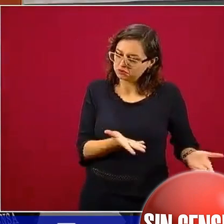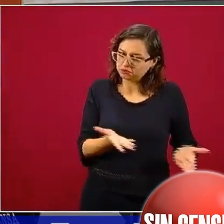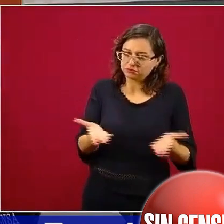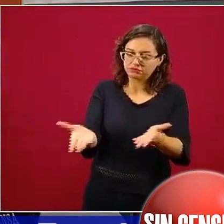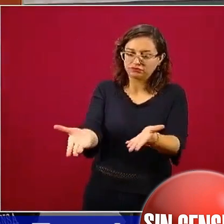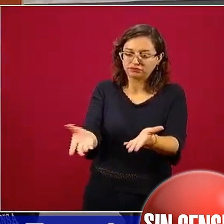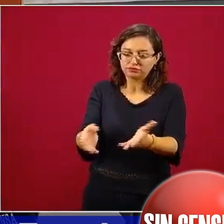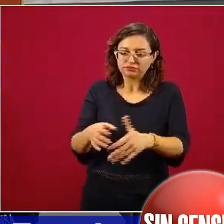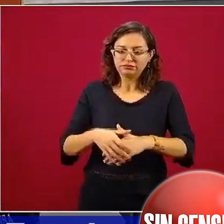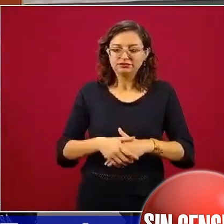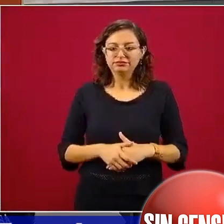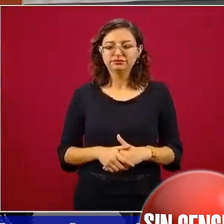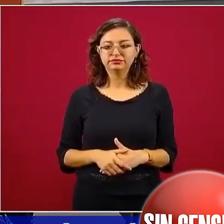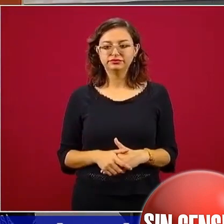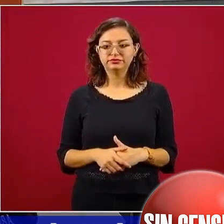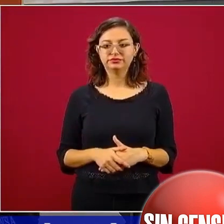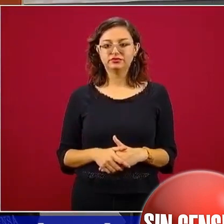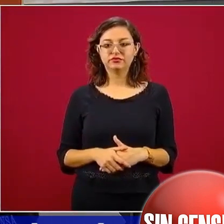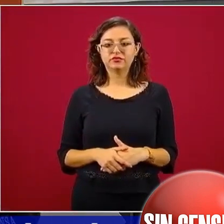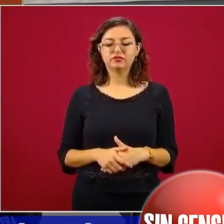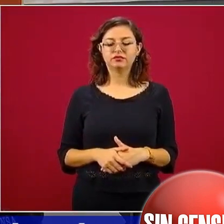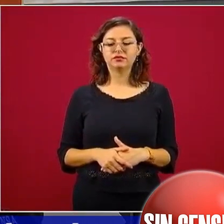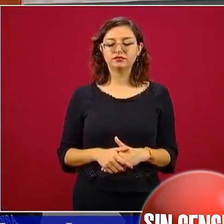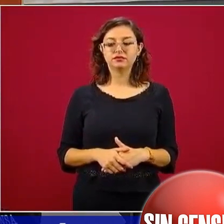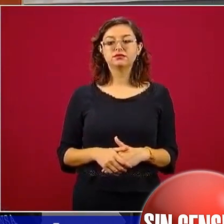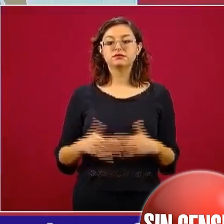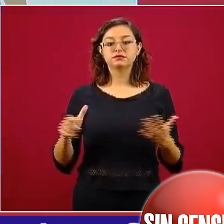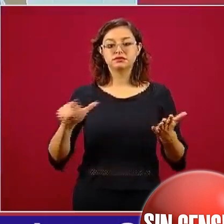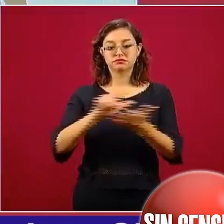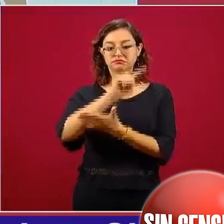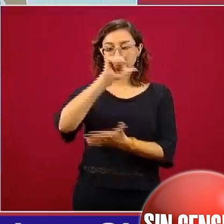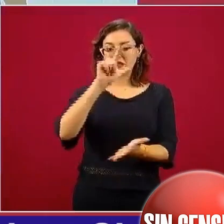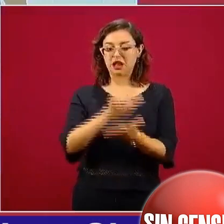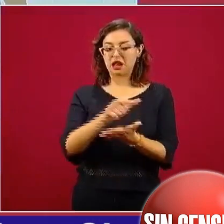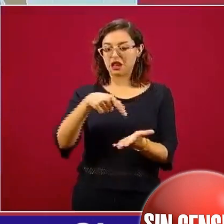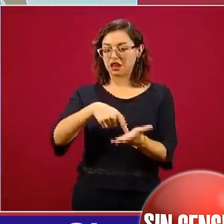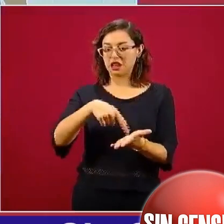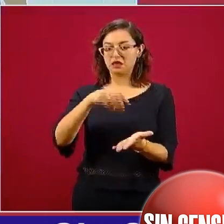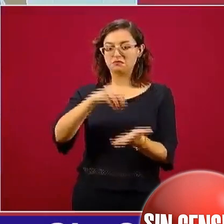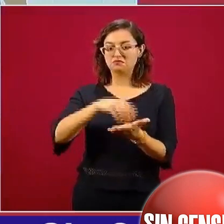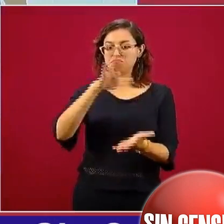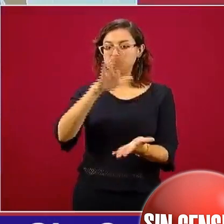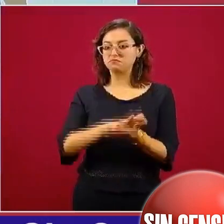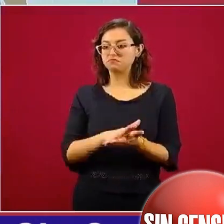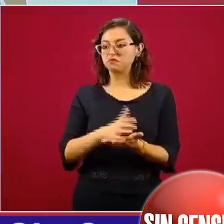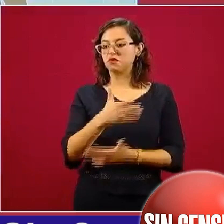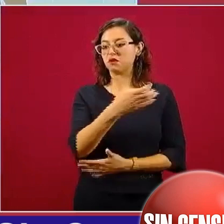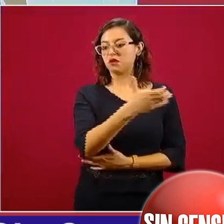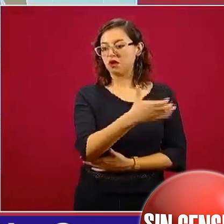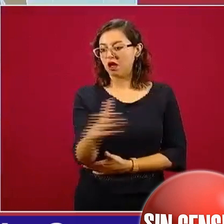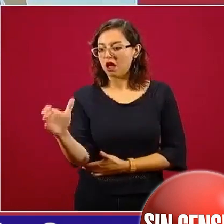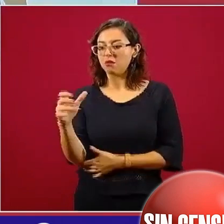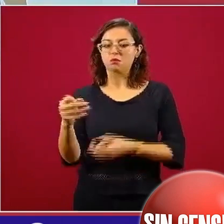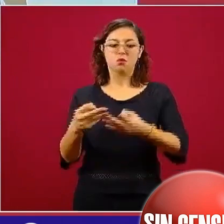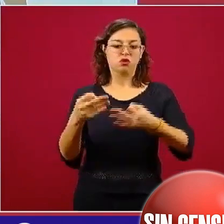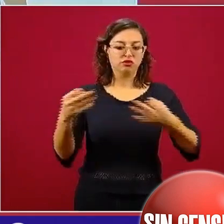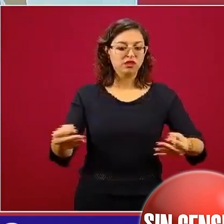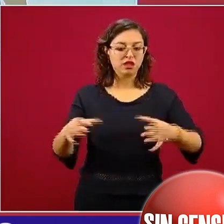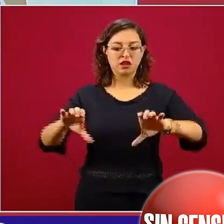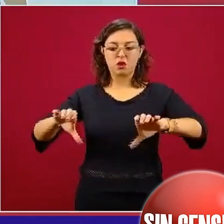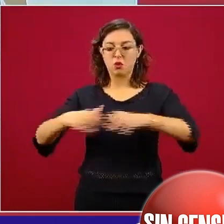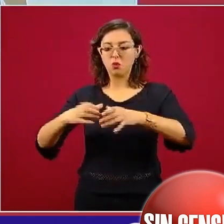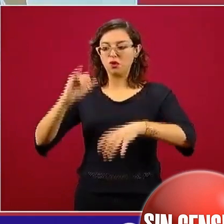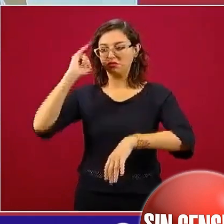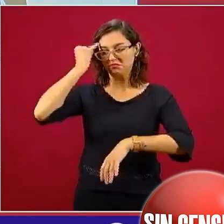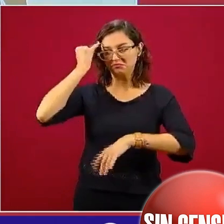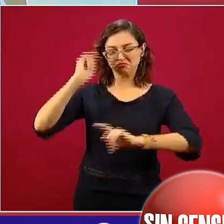Es la ley para restituir las tierras a las comunidades indígenas, las